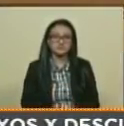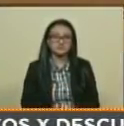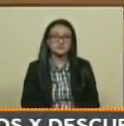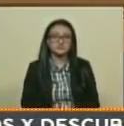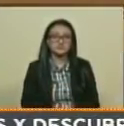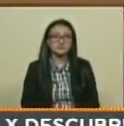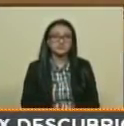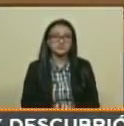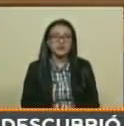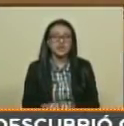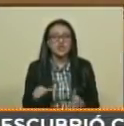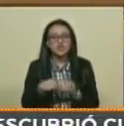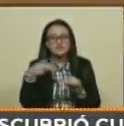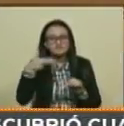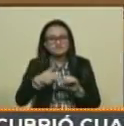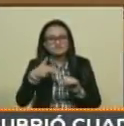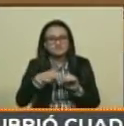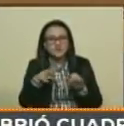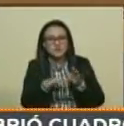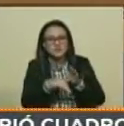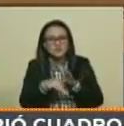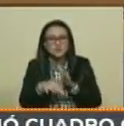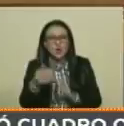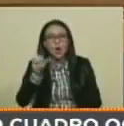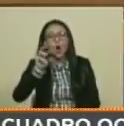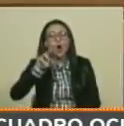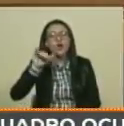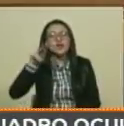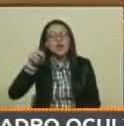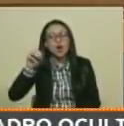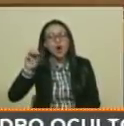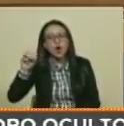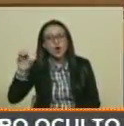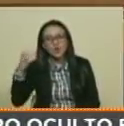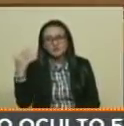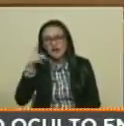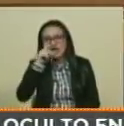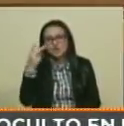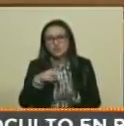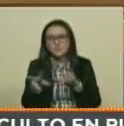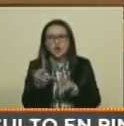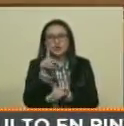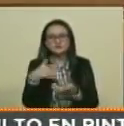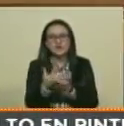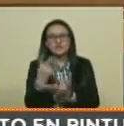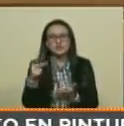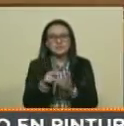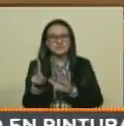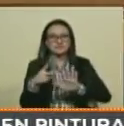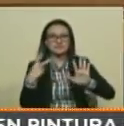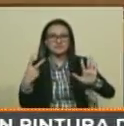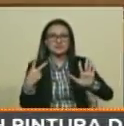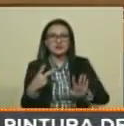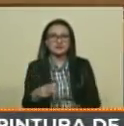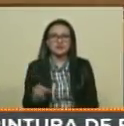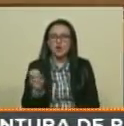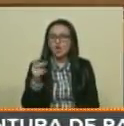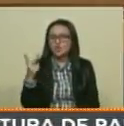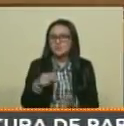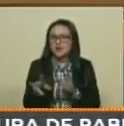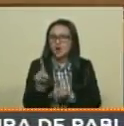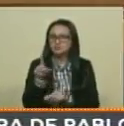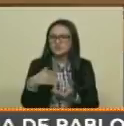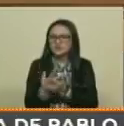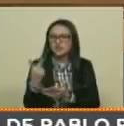en la faja petrolífera del Orinoco entre los años 2011 a 2017 o 2011 a